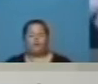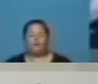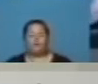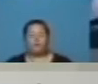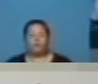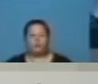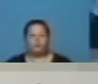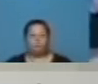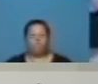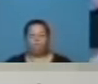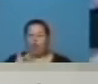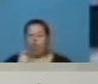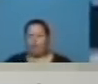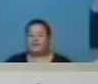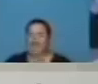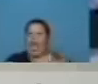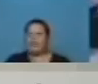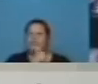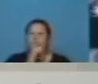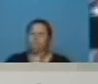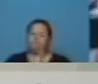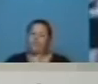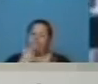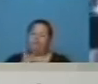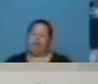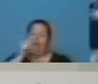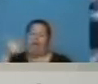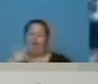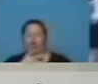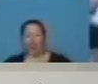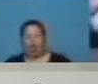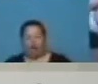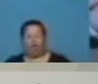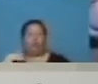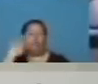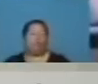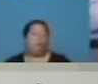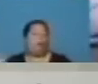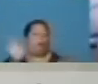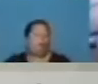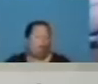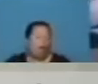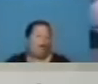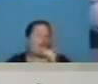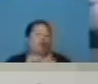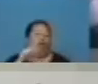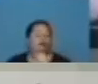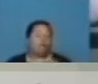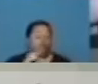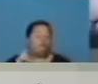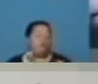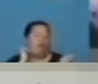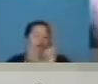que dos meses antes pareciera ser que beneficiaba a la oposición y después paulatinamente se fue